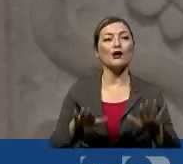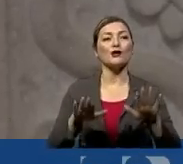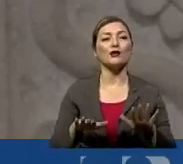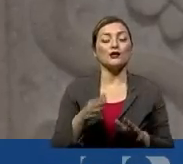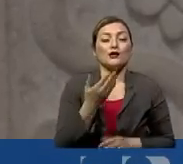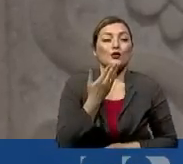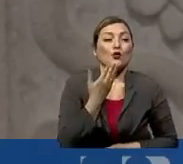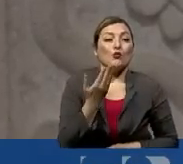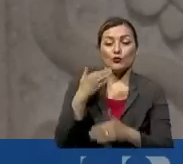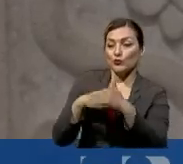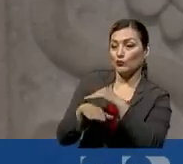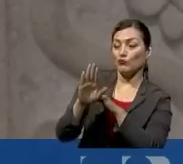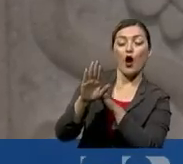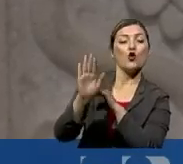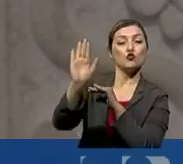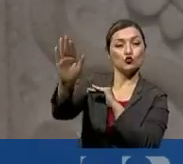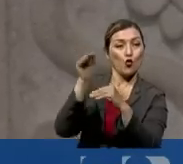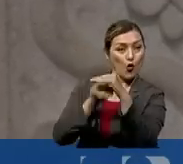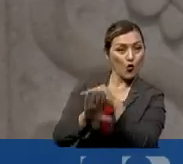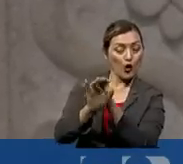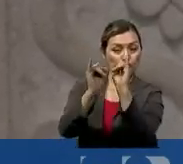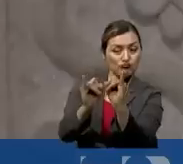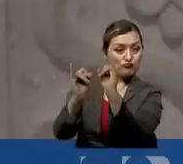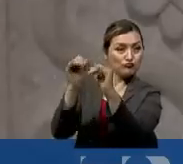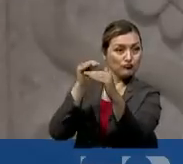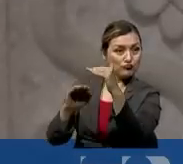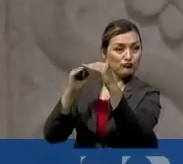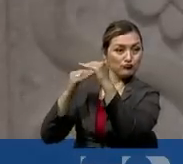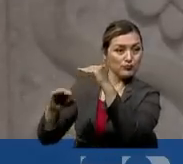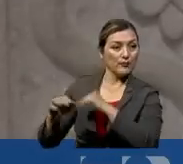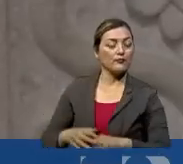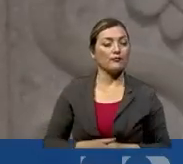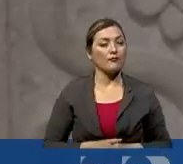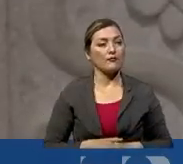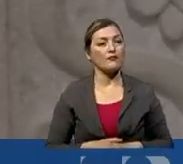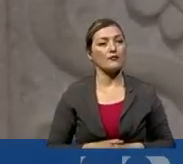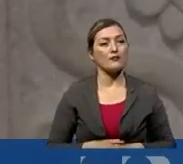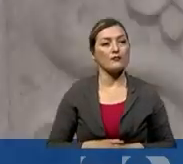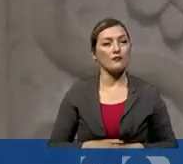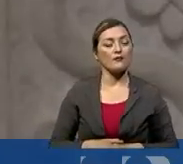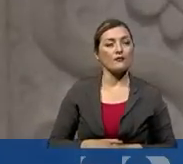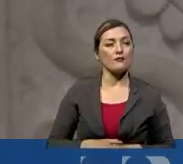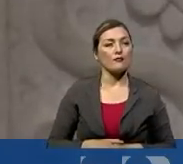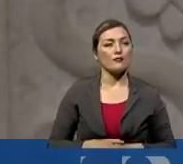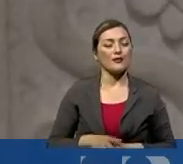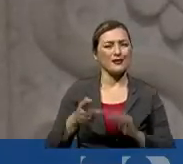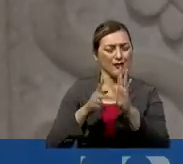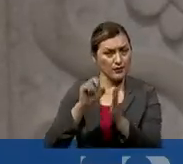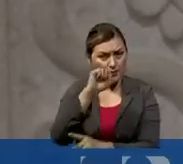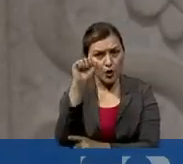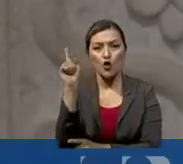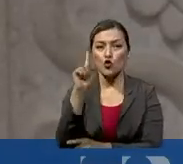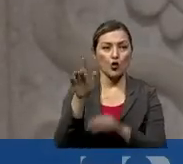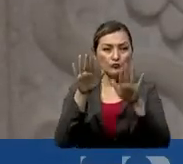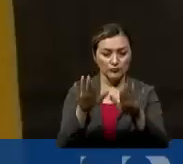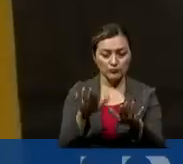será enviado por correo electrónico a los usuarios, no le brinda ningún derecho al ciudadano, simplemente le permite continuar